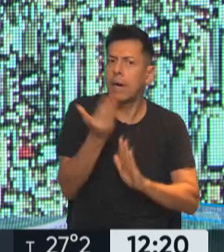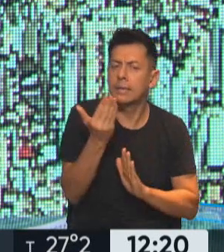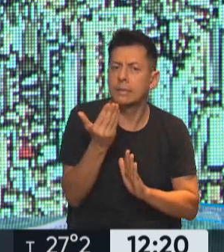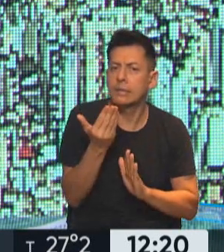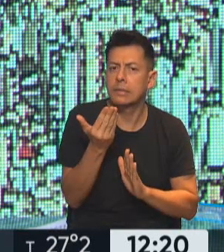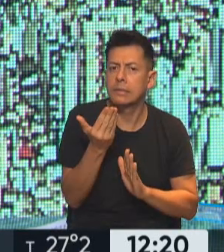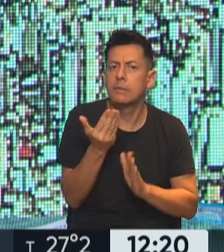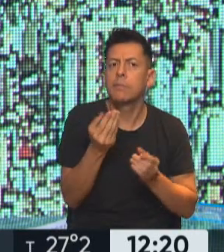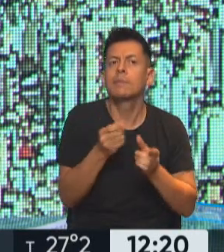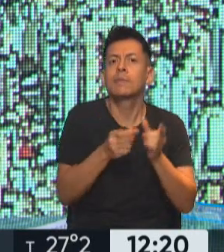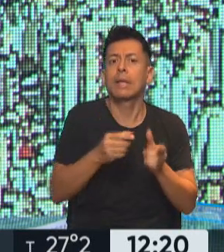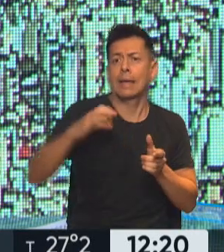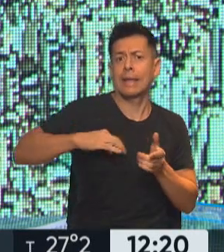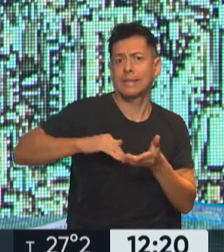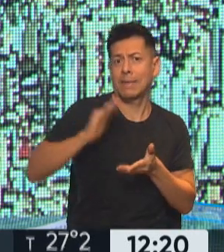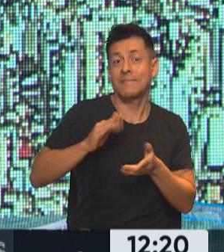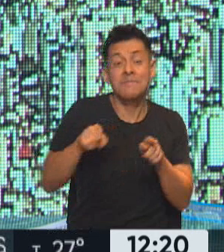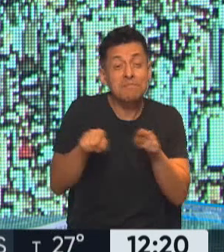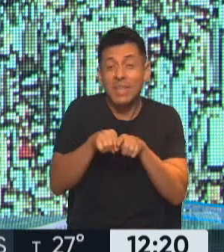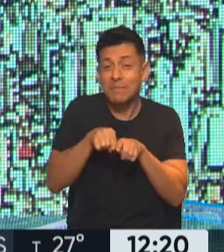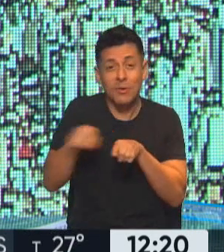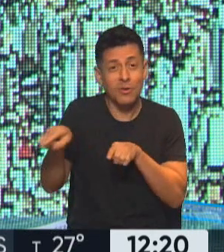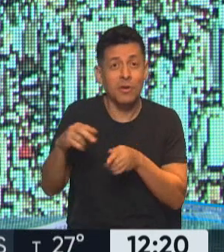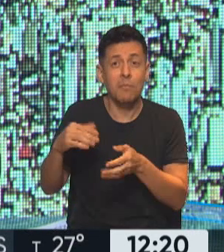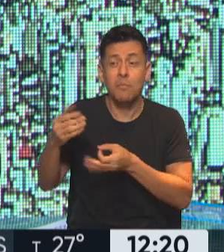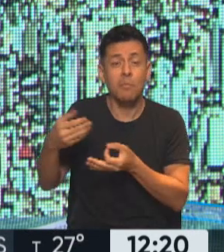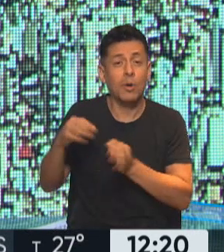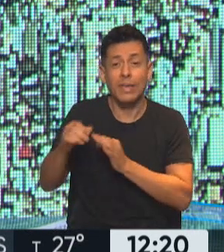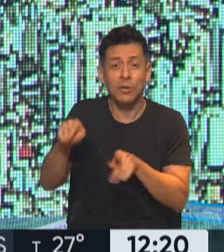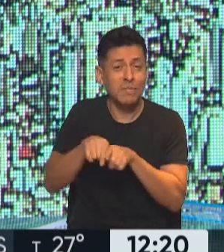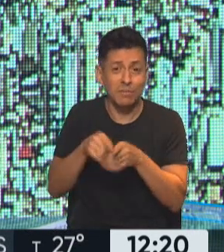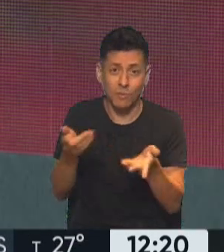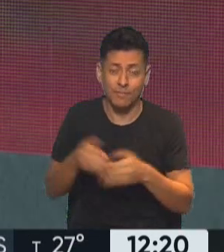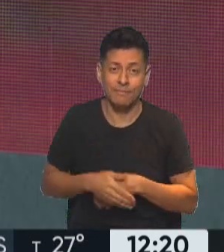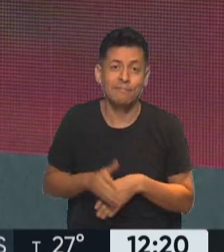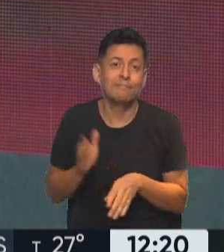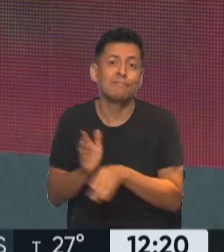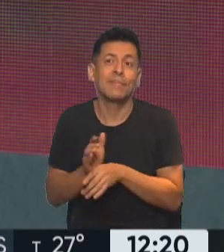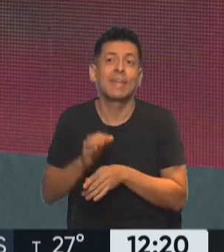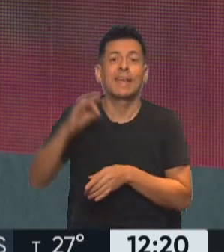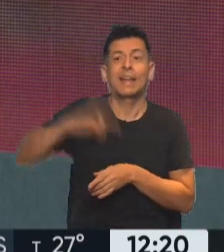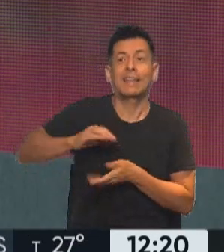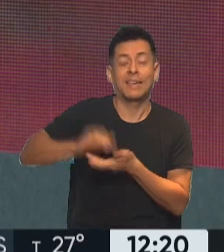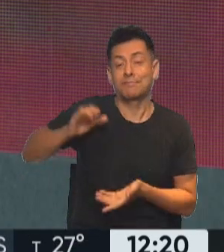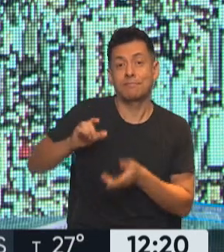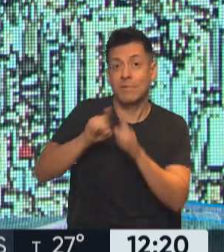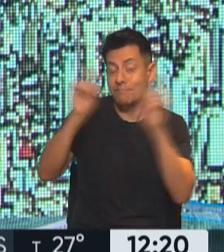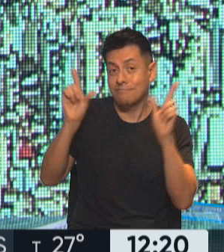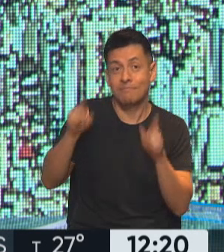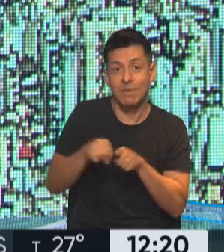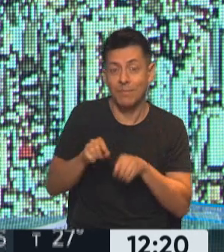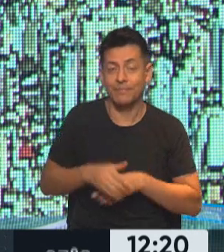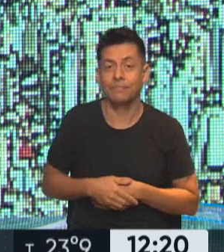beneficios excesivos. Parecería un calco de lo que se está proponiendo en Argentina. Casi un sinónimo de la renta inesperada, ¿no? Exactamente. Y esto